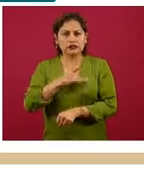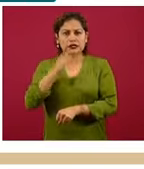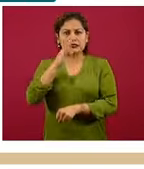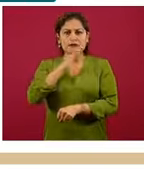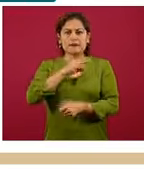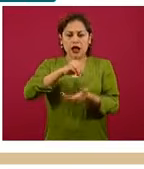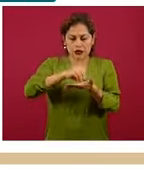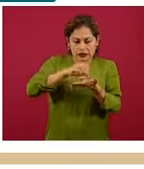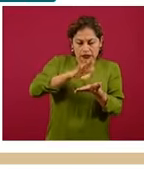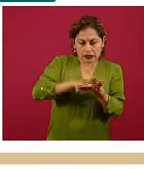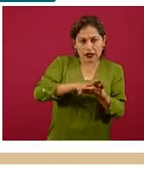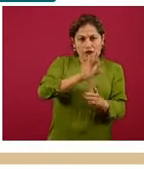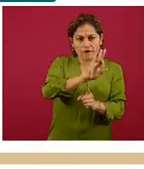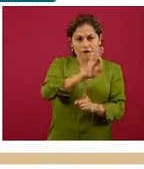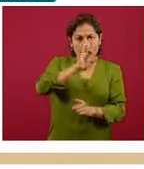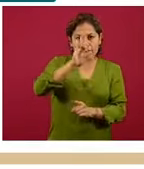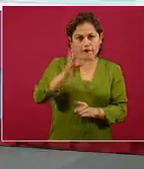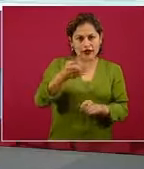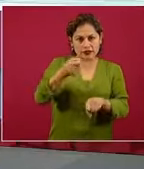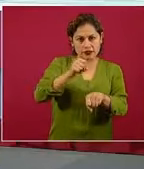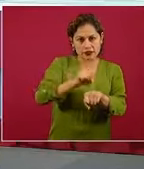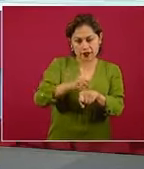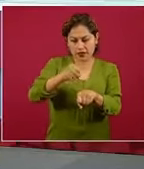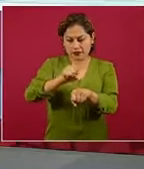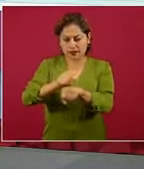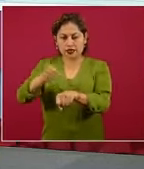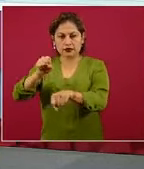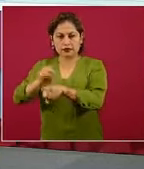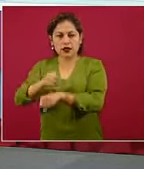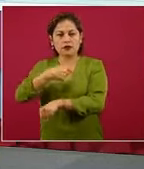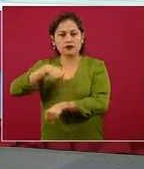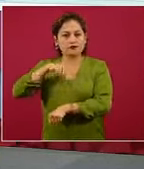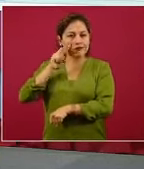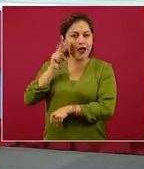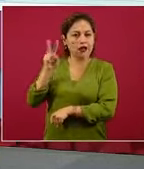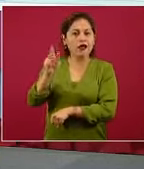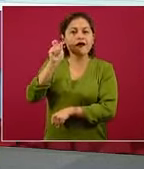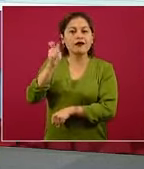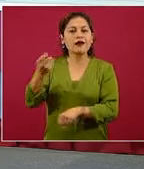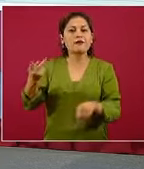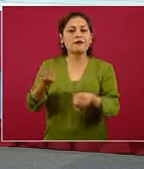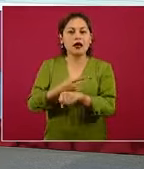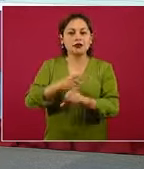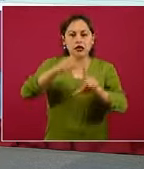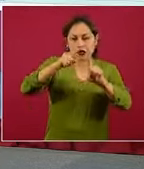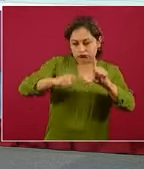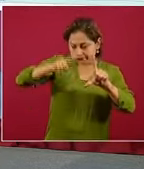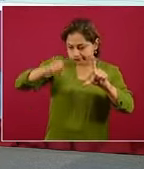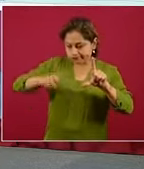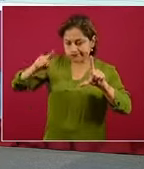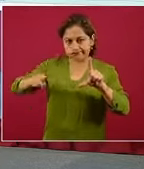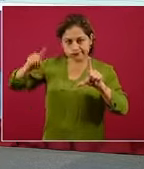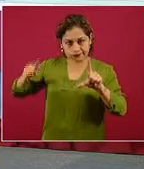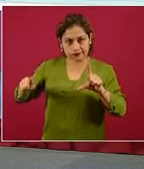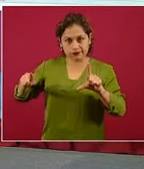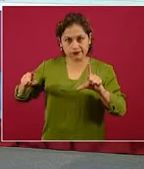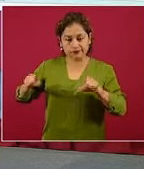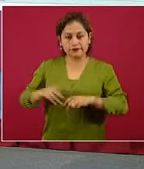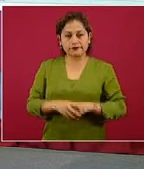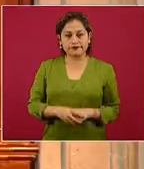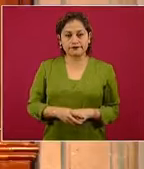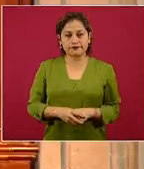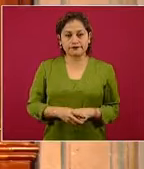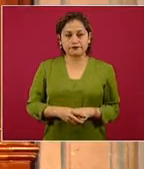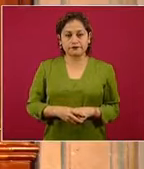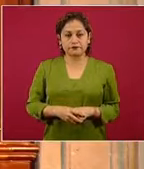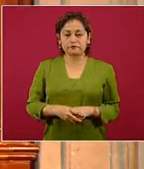síntomas para cada semana epidemiológica, entonces podemos observar el comportamiento que, como vimos prácticamente desde que inició